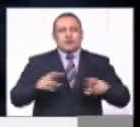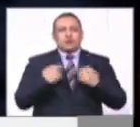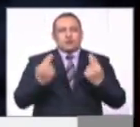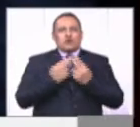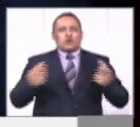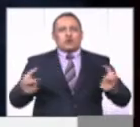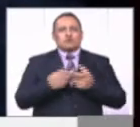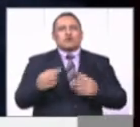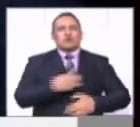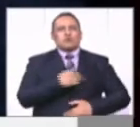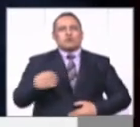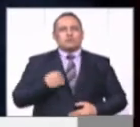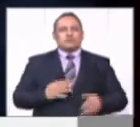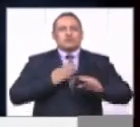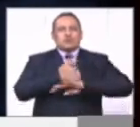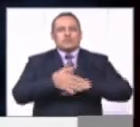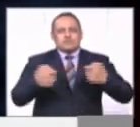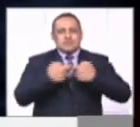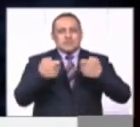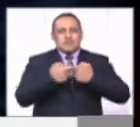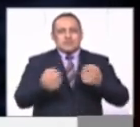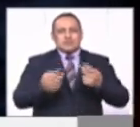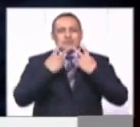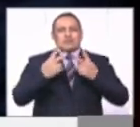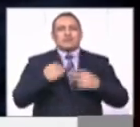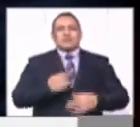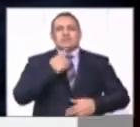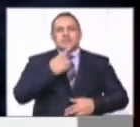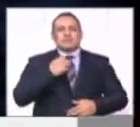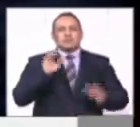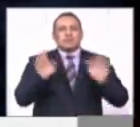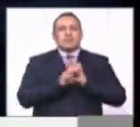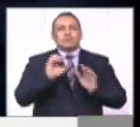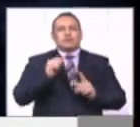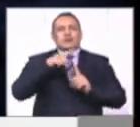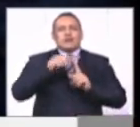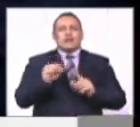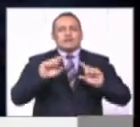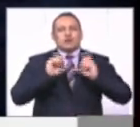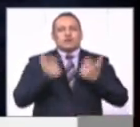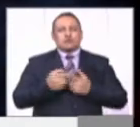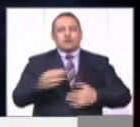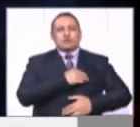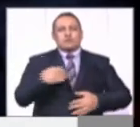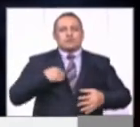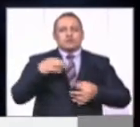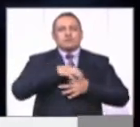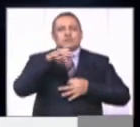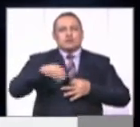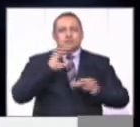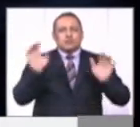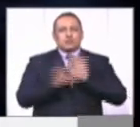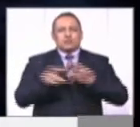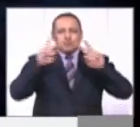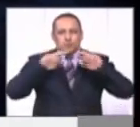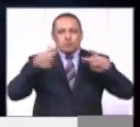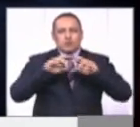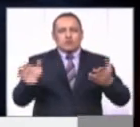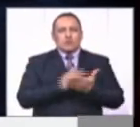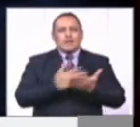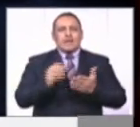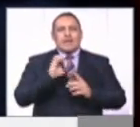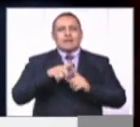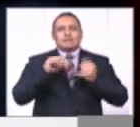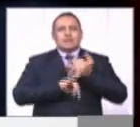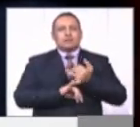de ministros si uno entra a la página web dice acta de los consejos de ministros descentralizados pero si usted la busca las actas no va a